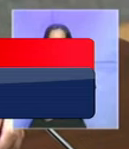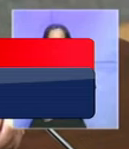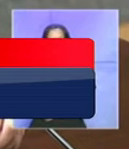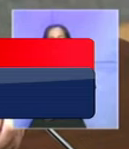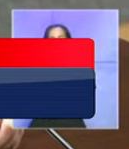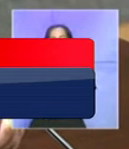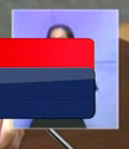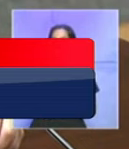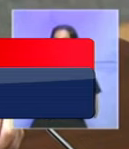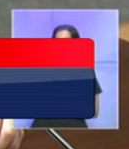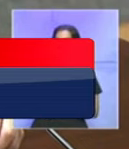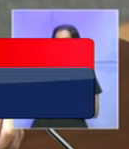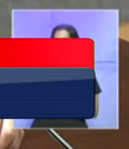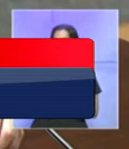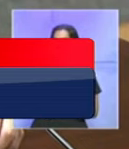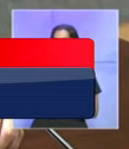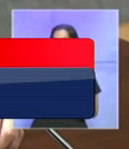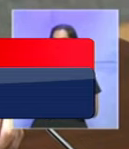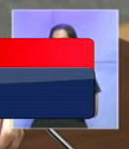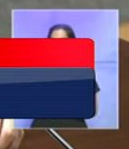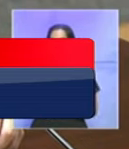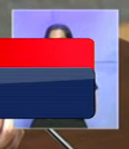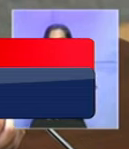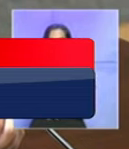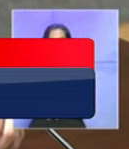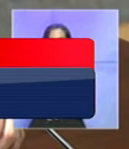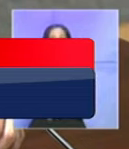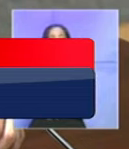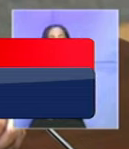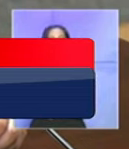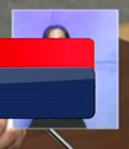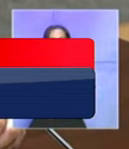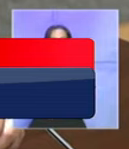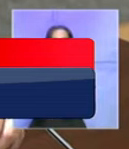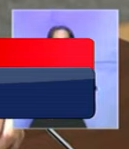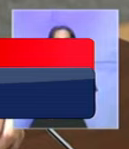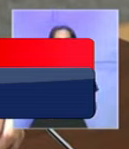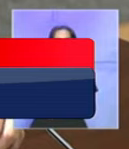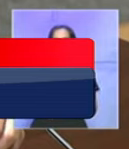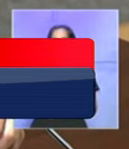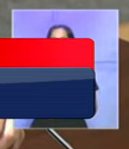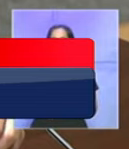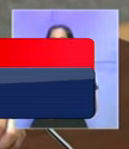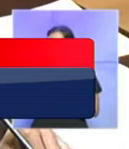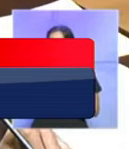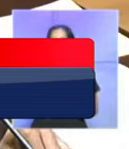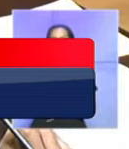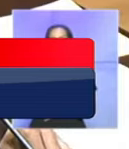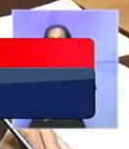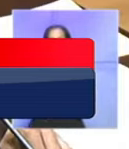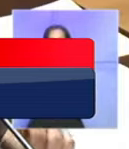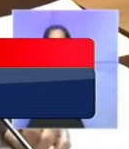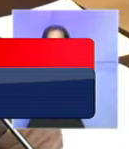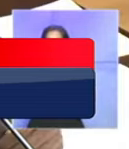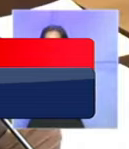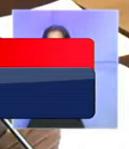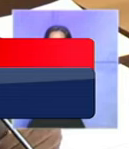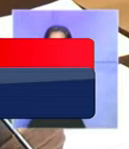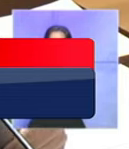Y bueno, lamentable. Y creo que la sociedad no se los va a perdonar, ¿no? No puede ser que haya